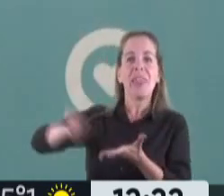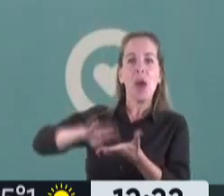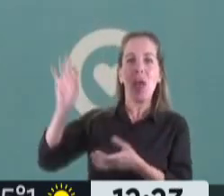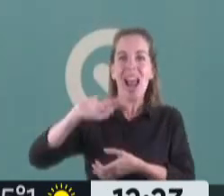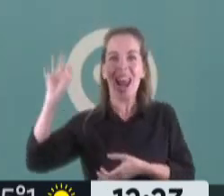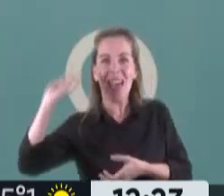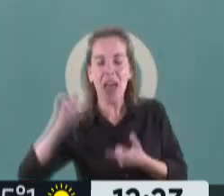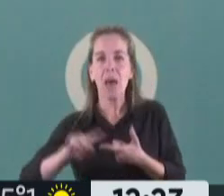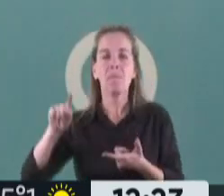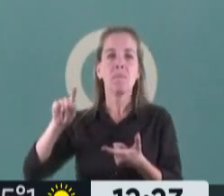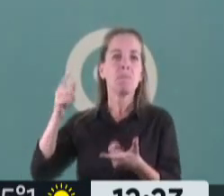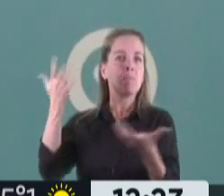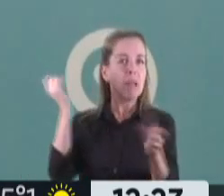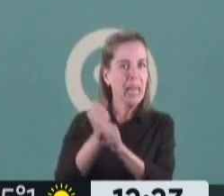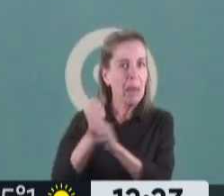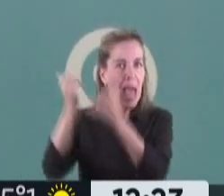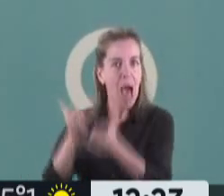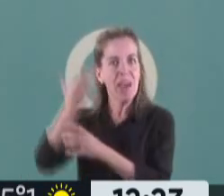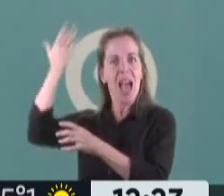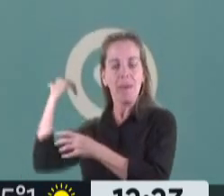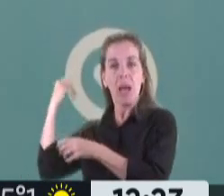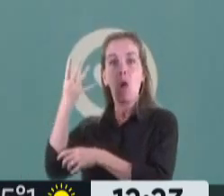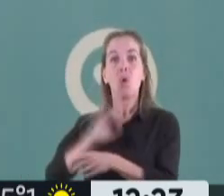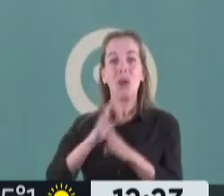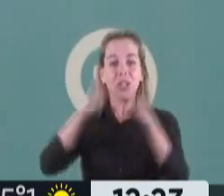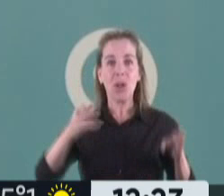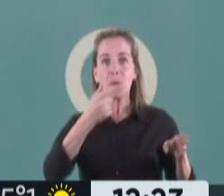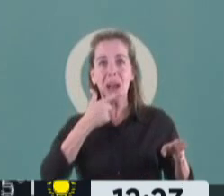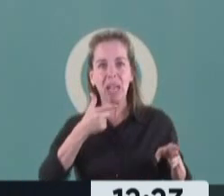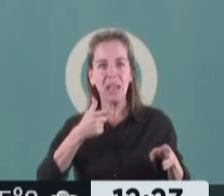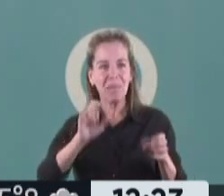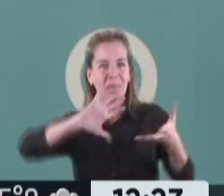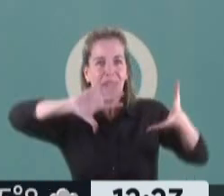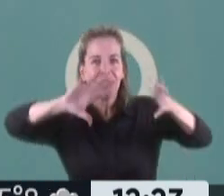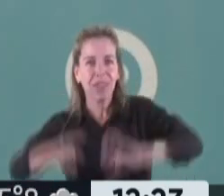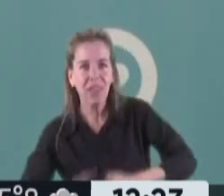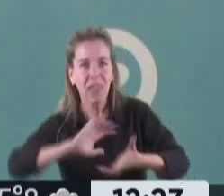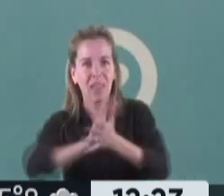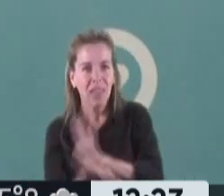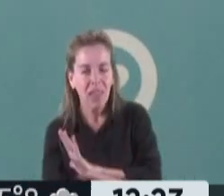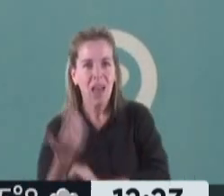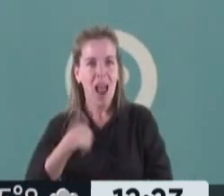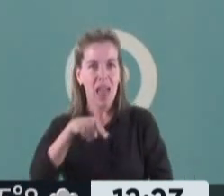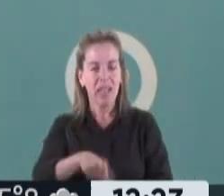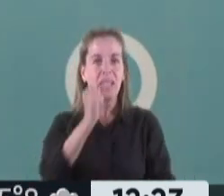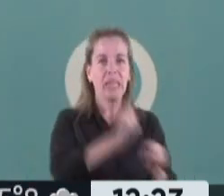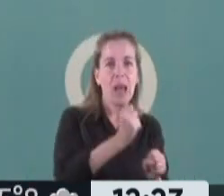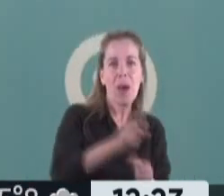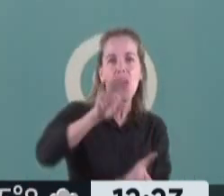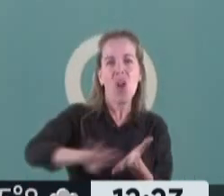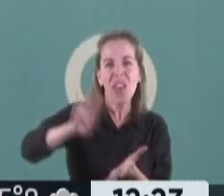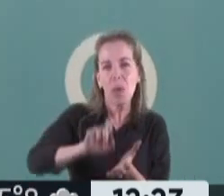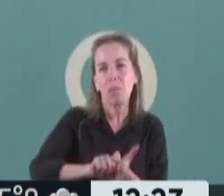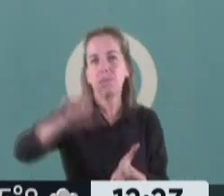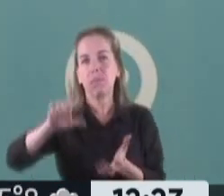y en crecimiento económico, y devolvieron un país con endeudamiento, con desocupación y en recesión